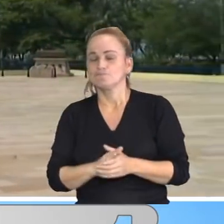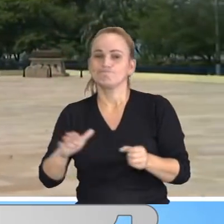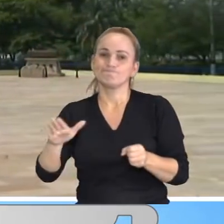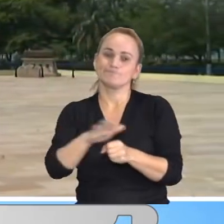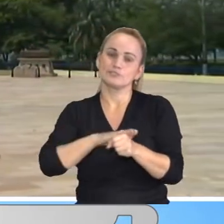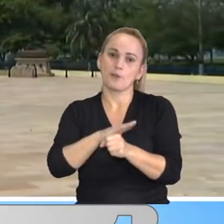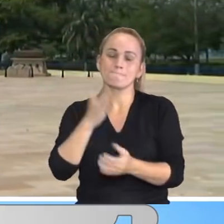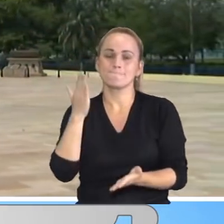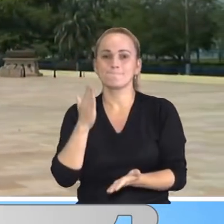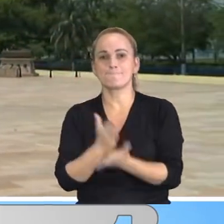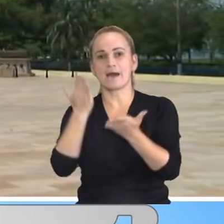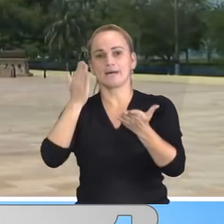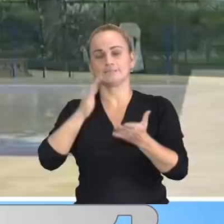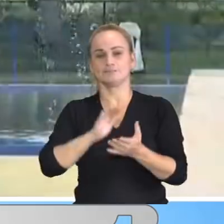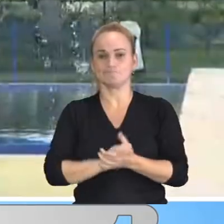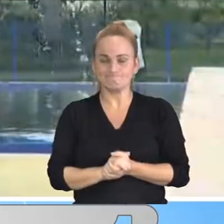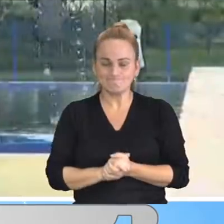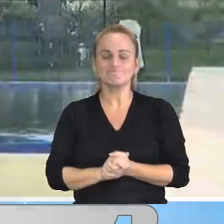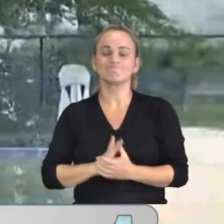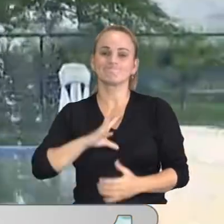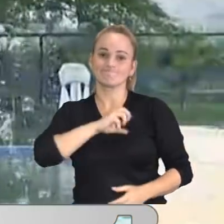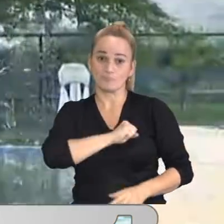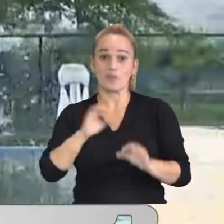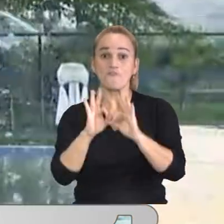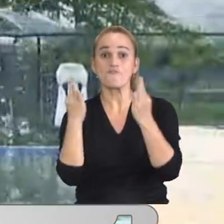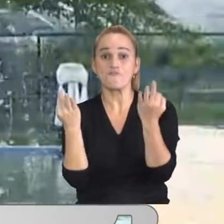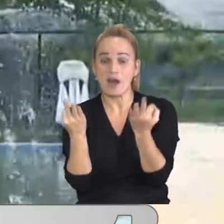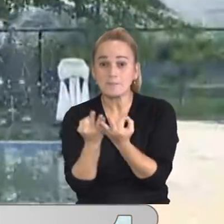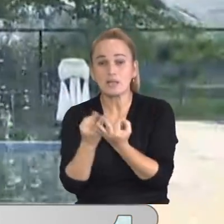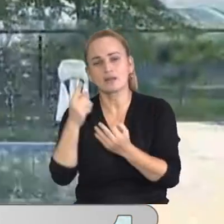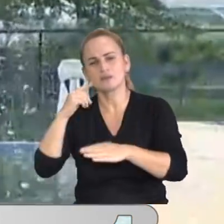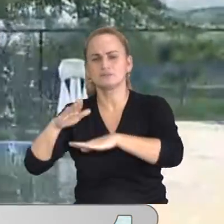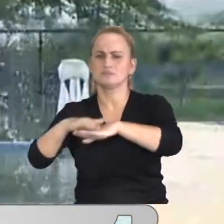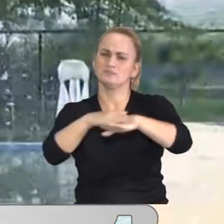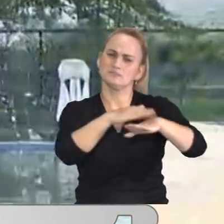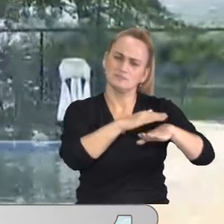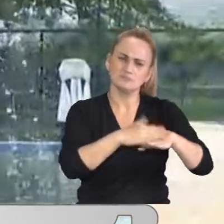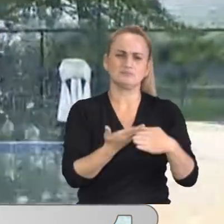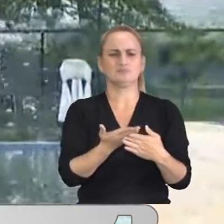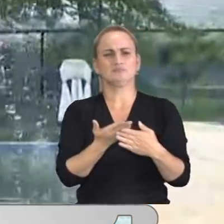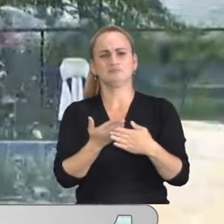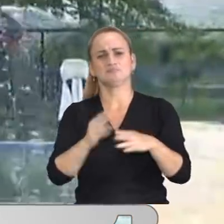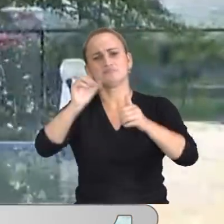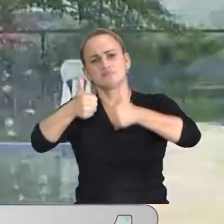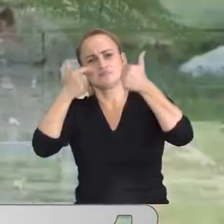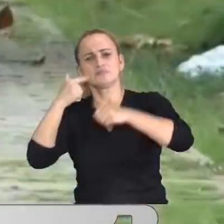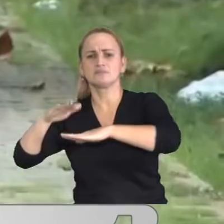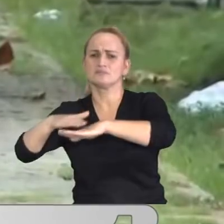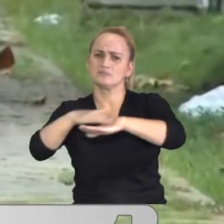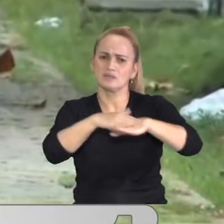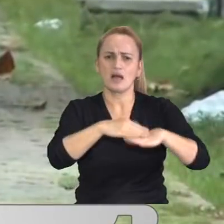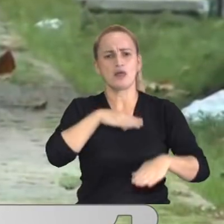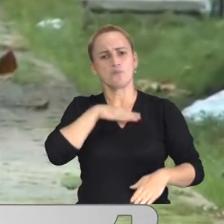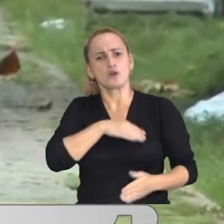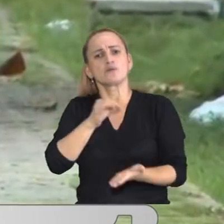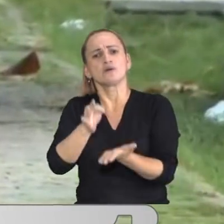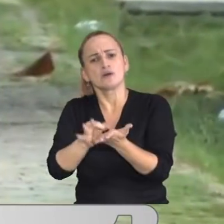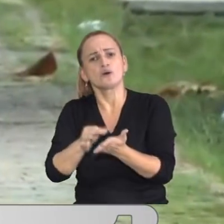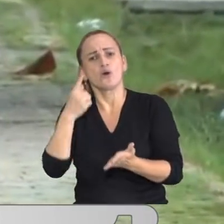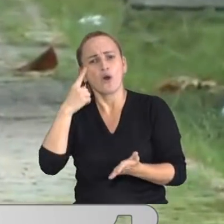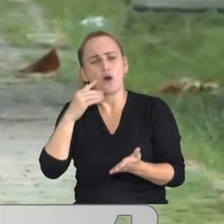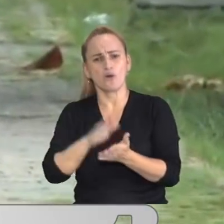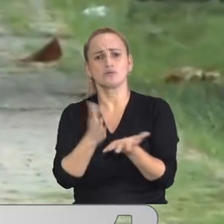ocurrió este lamentable hecho. La familia hizo un fuerte llamado a las autoridades autoridades en la capital de Bolívar a tener